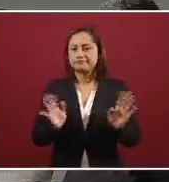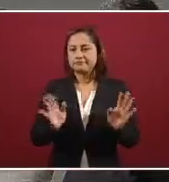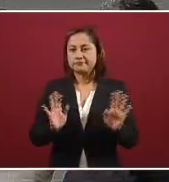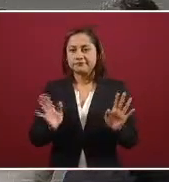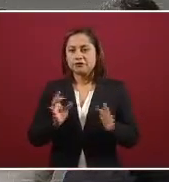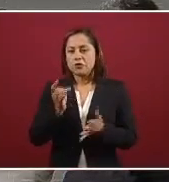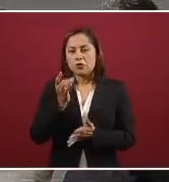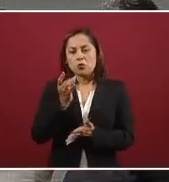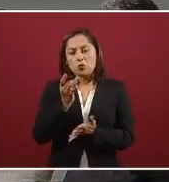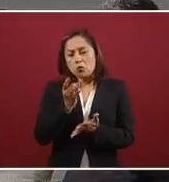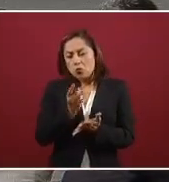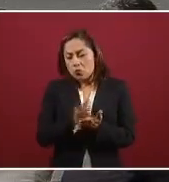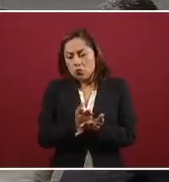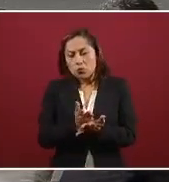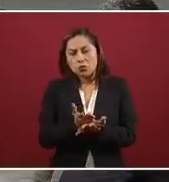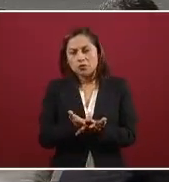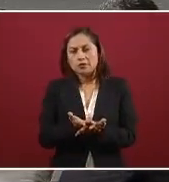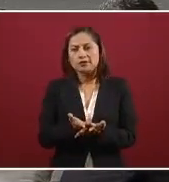cuando